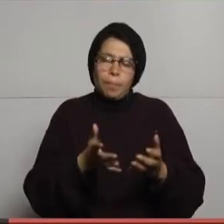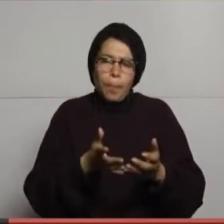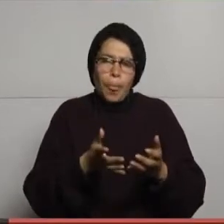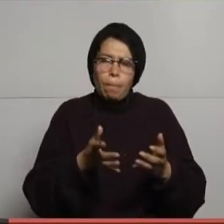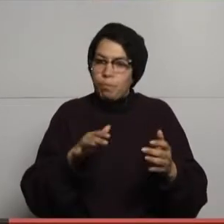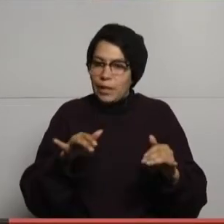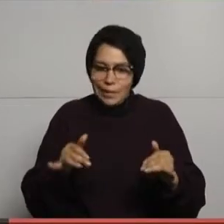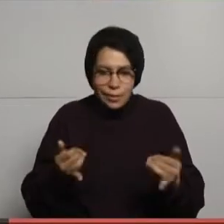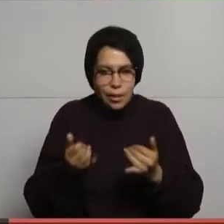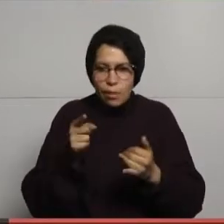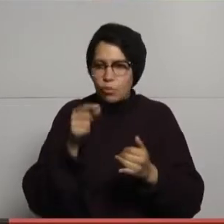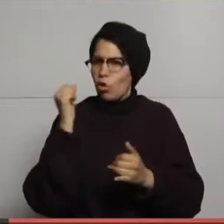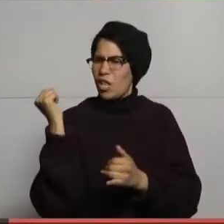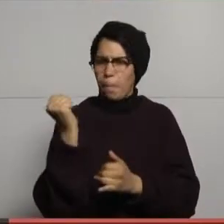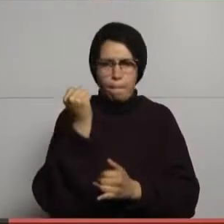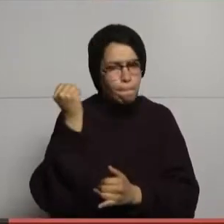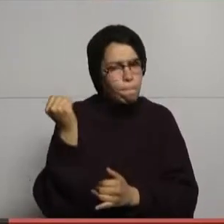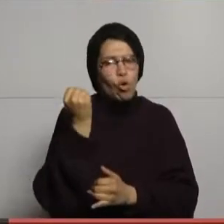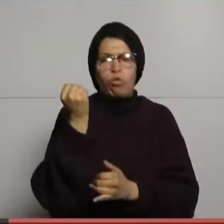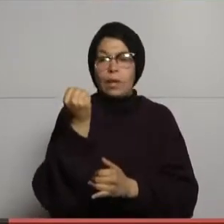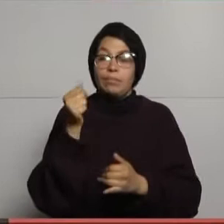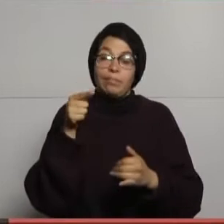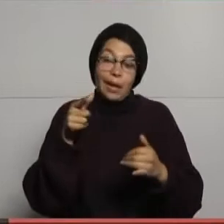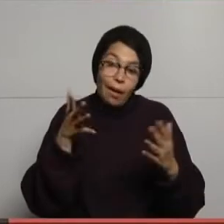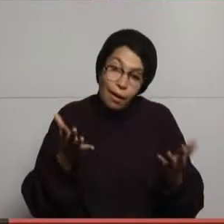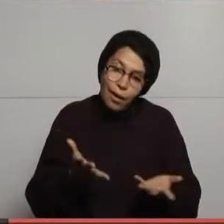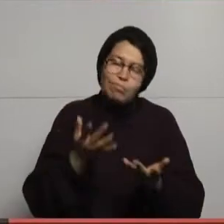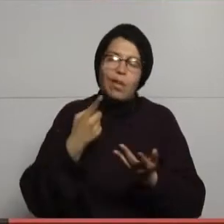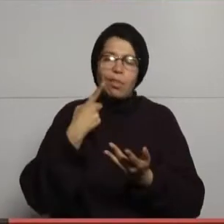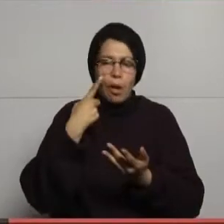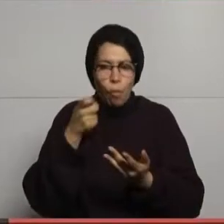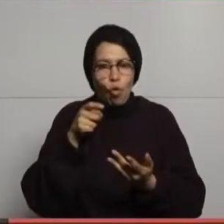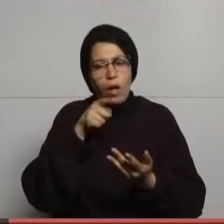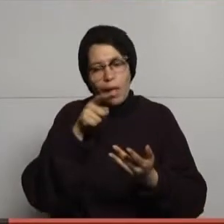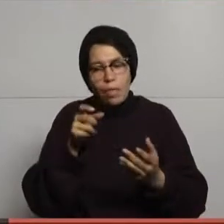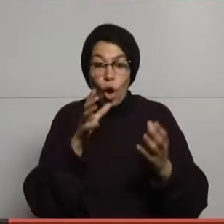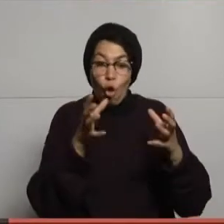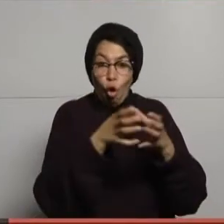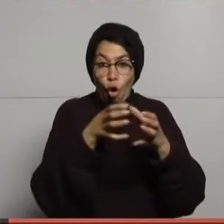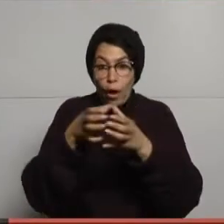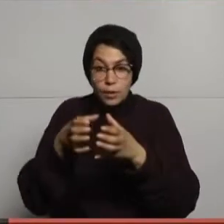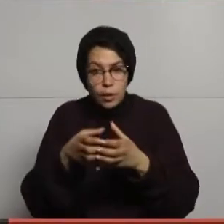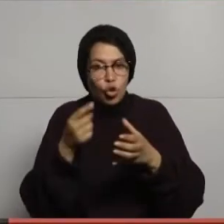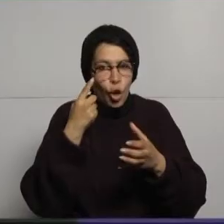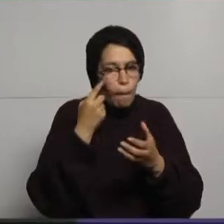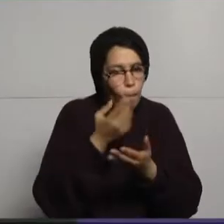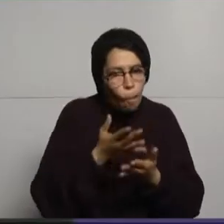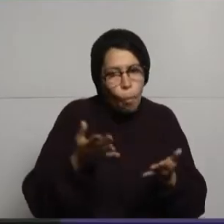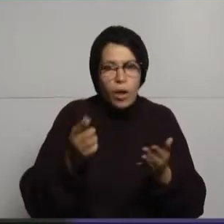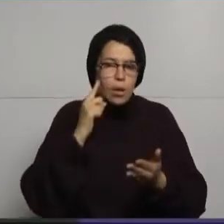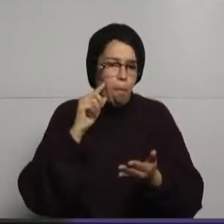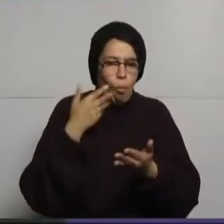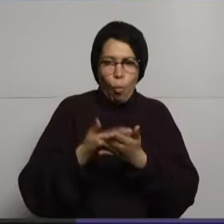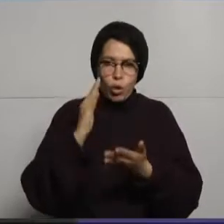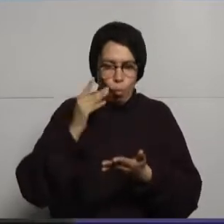ahí era esperable que se desarrollaran propuestas, pero lo interesante fue que otras organizaciones que nada tenían que ver con esto